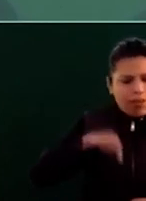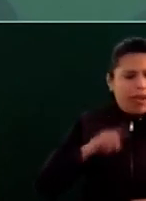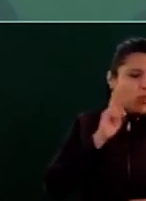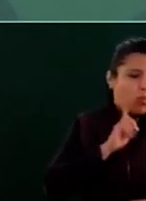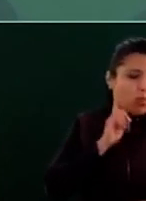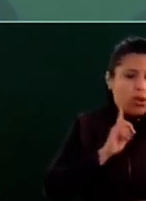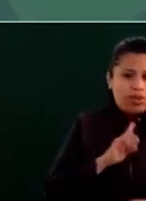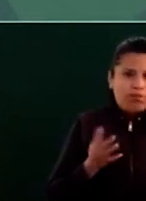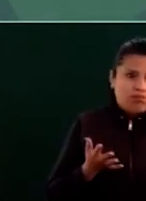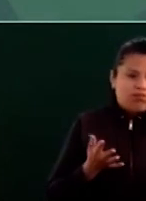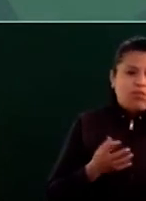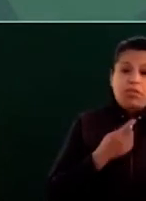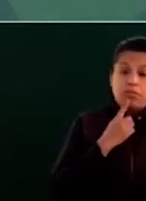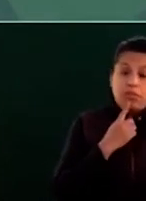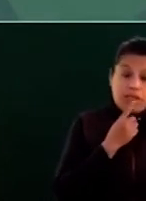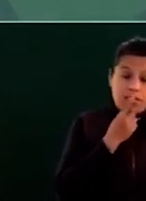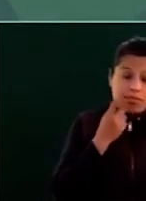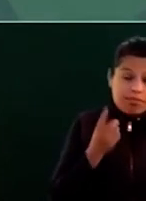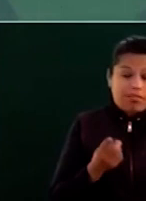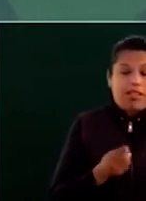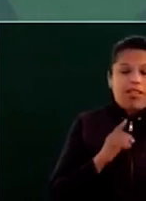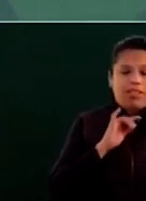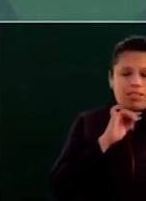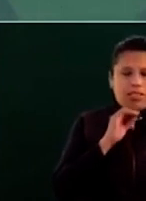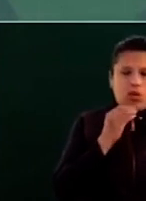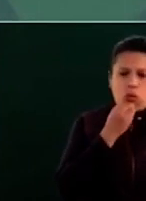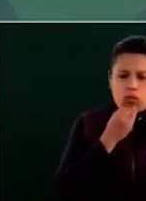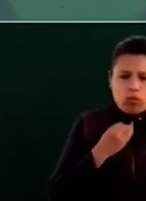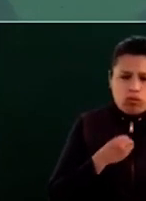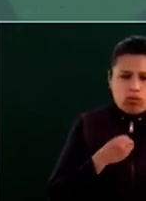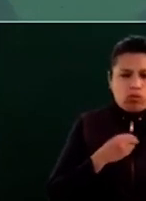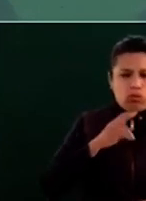reafirmar nuestras convicciones de siempre,